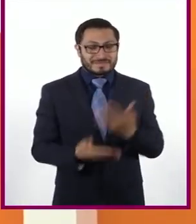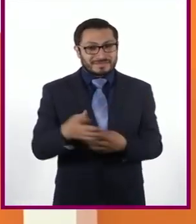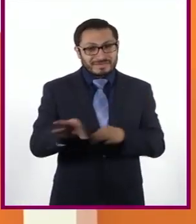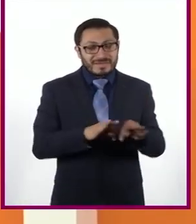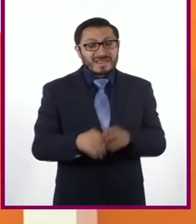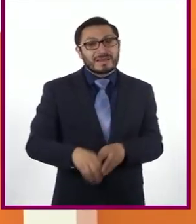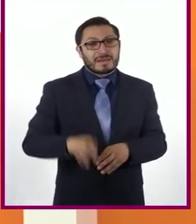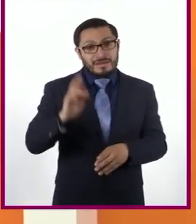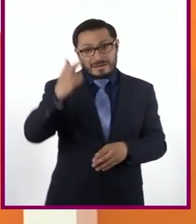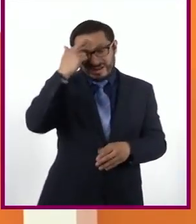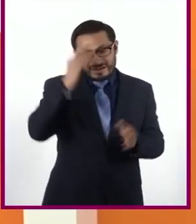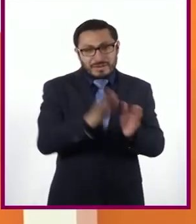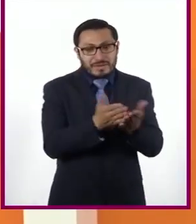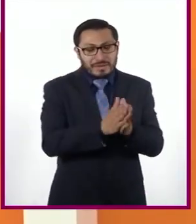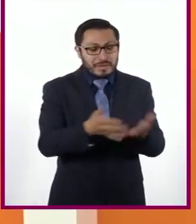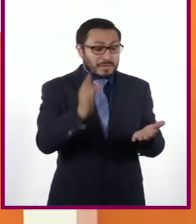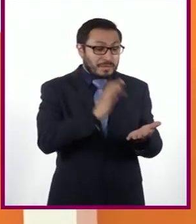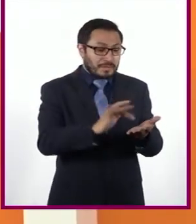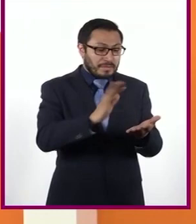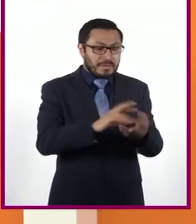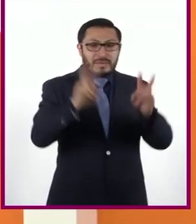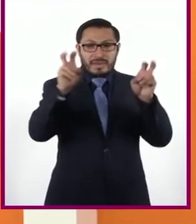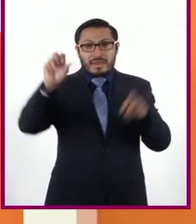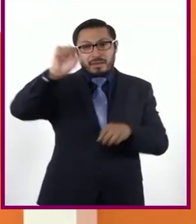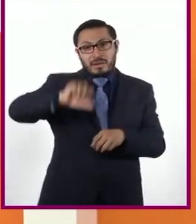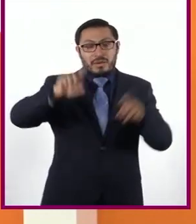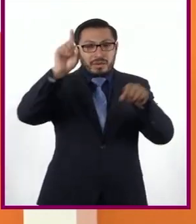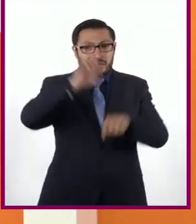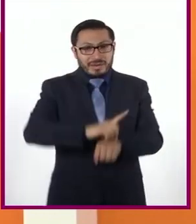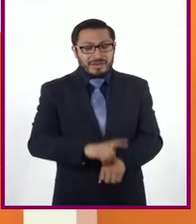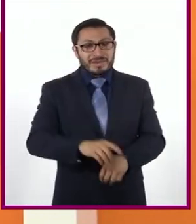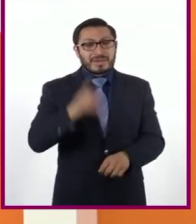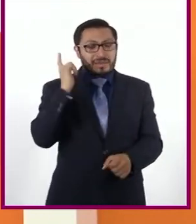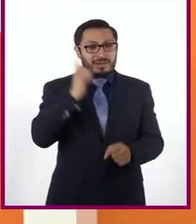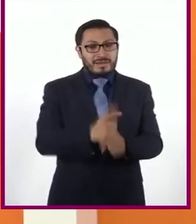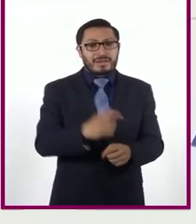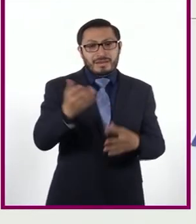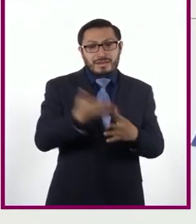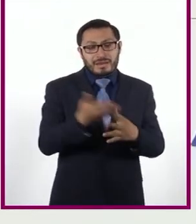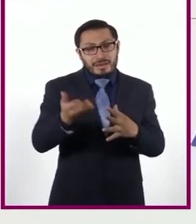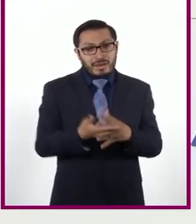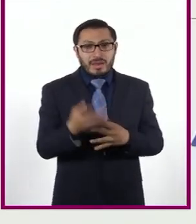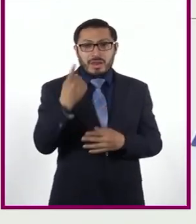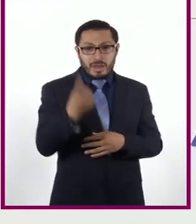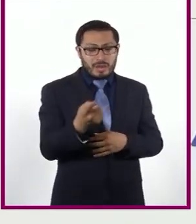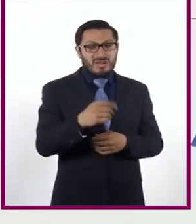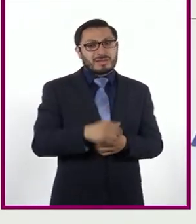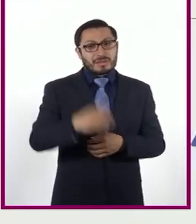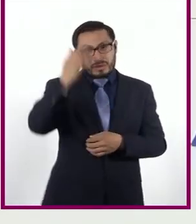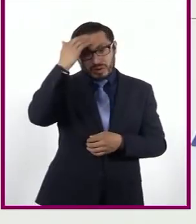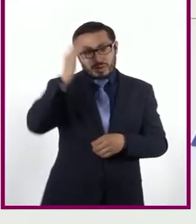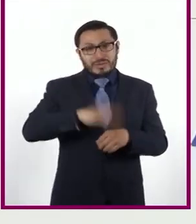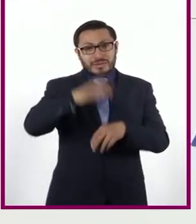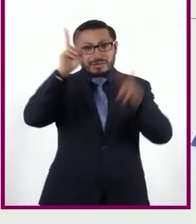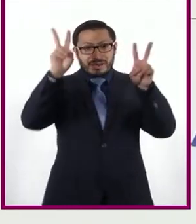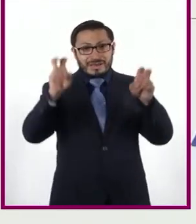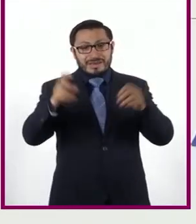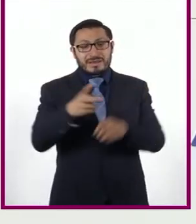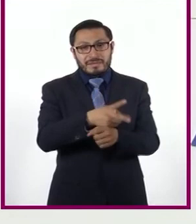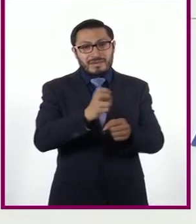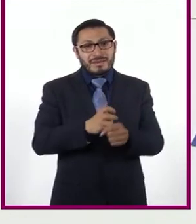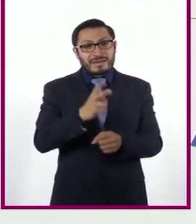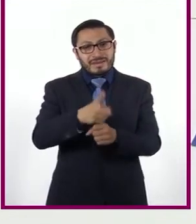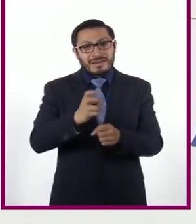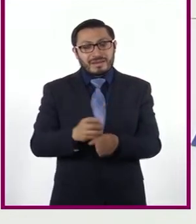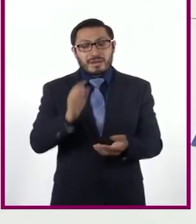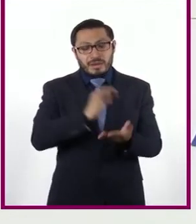su libro de texto de historia. El tema del día de hoy lo puedes encontrar en el bloque 1. Para conocer un poco más del tema, los invito